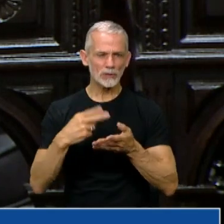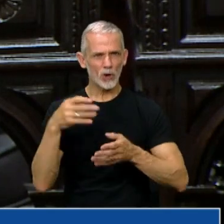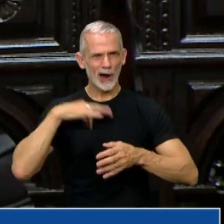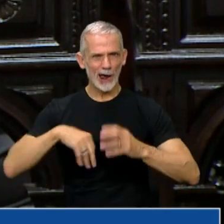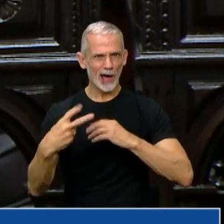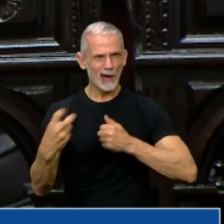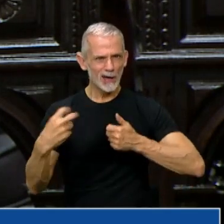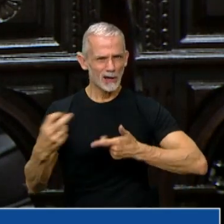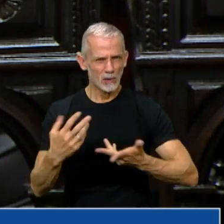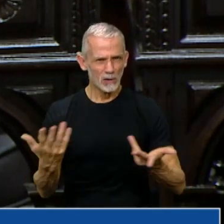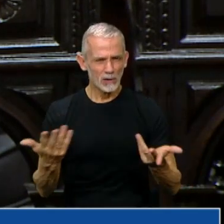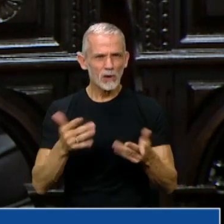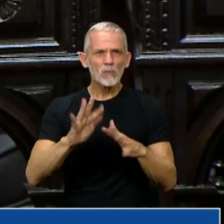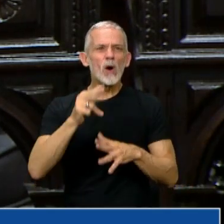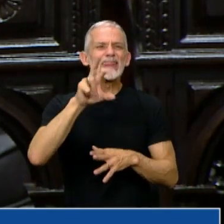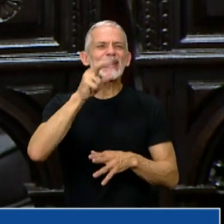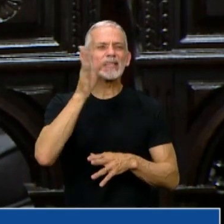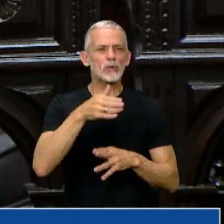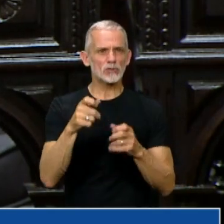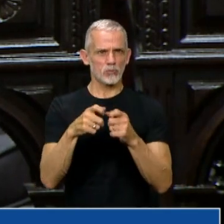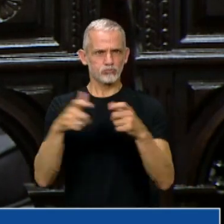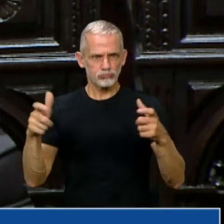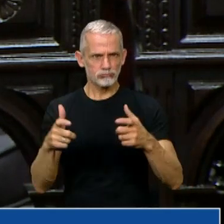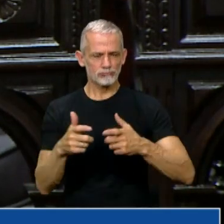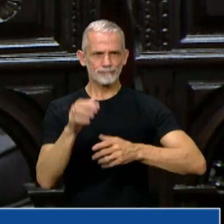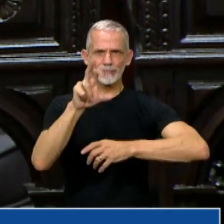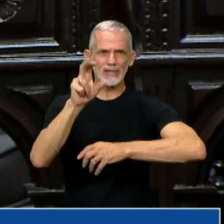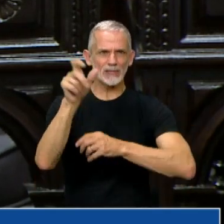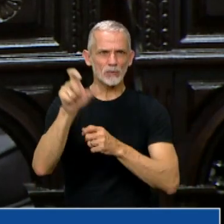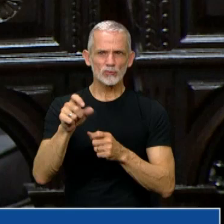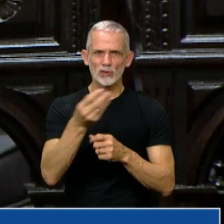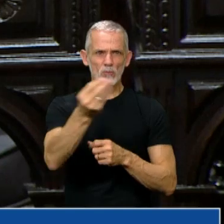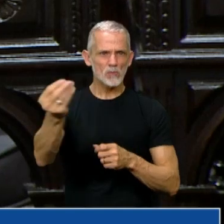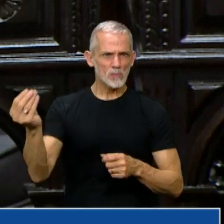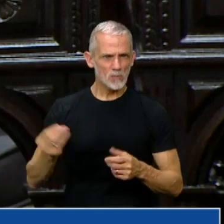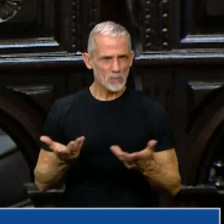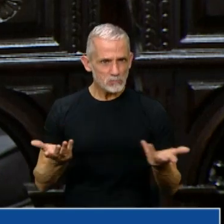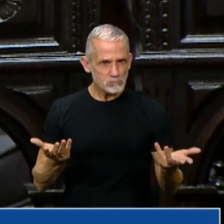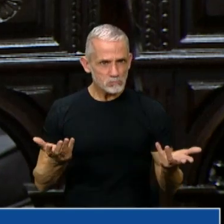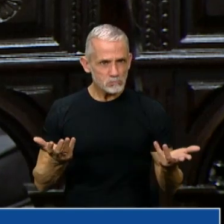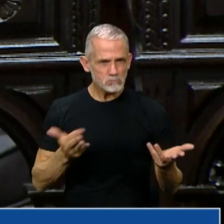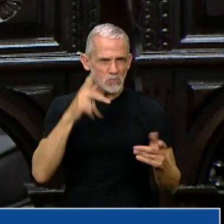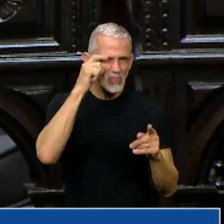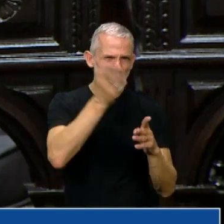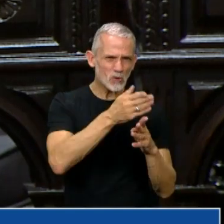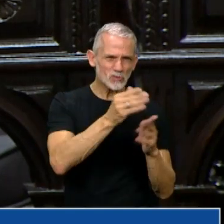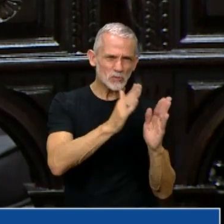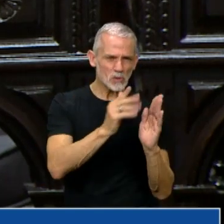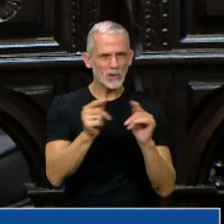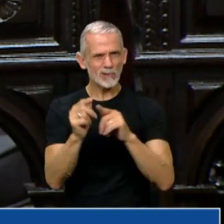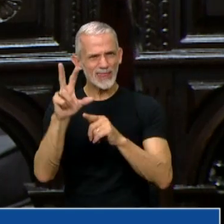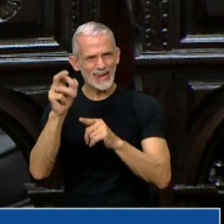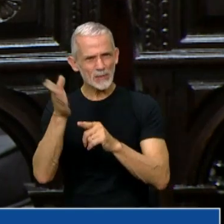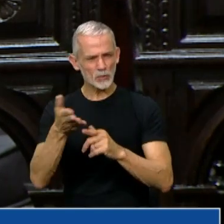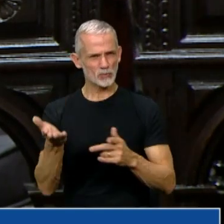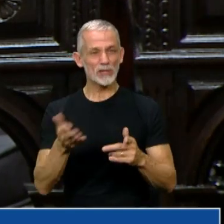decir, algo así como un 30% de los empleados registrados. Lo más notable es